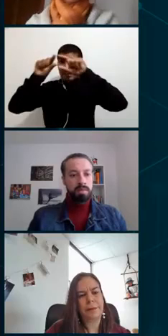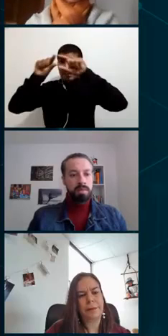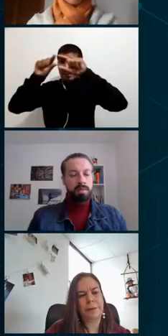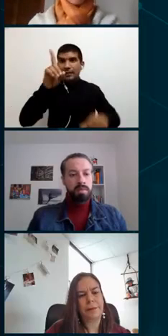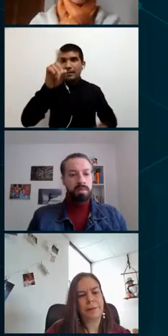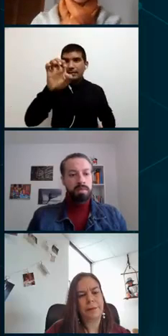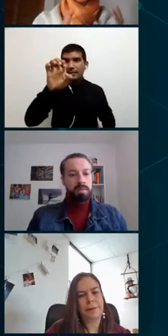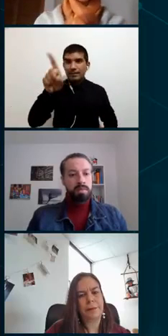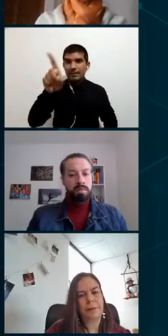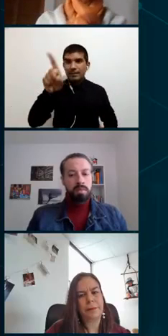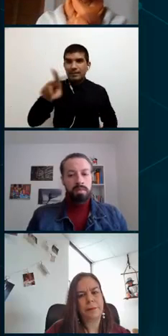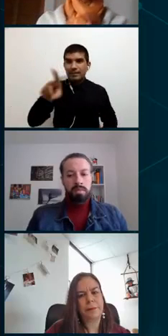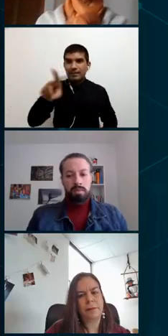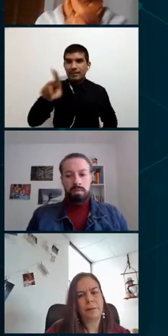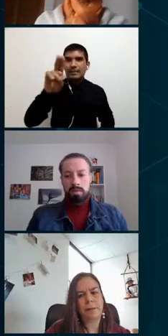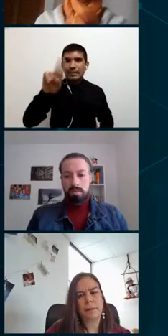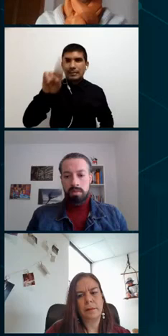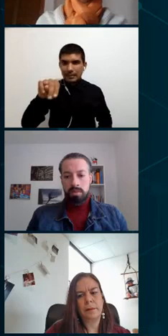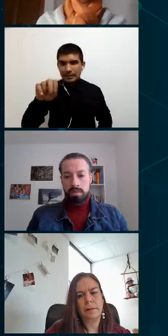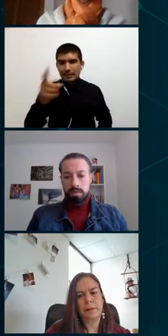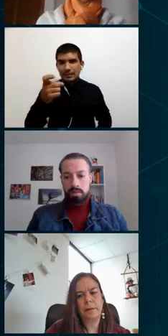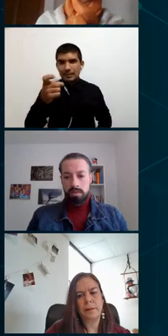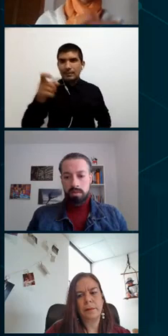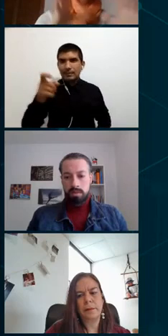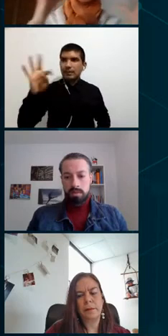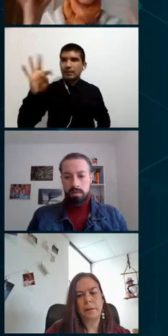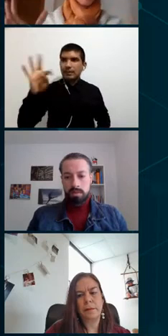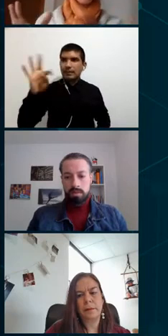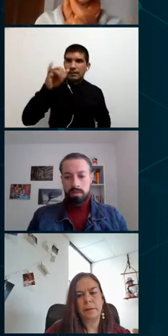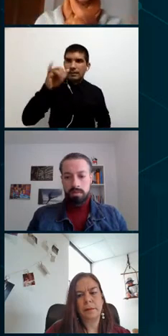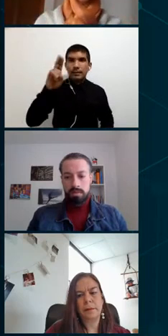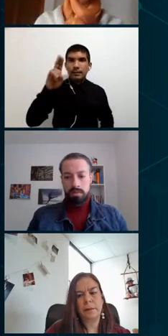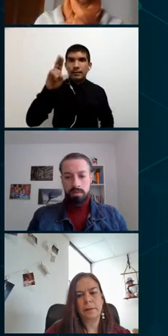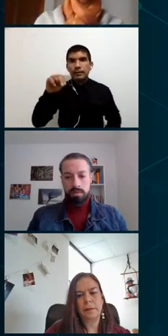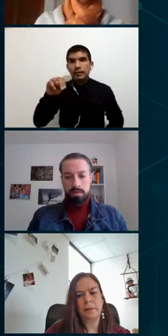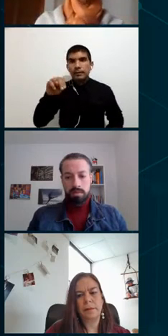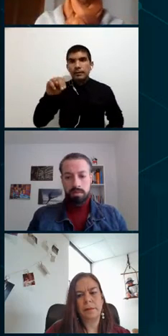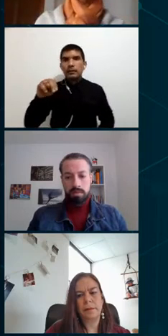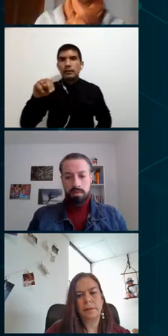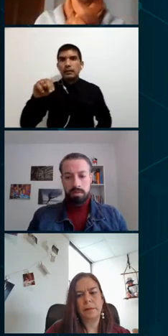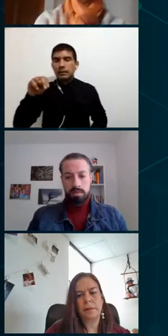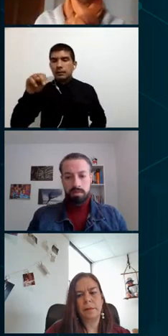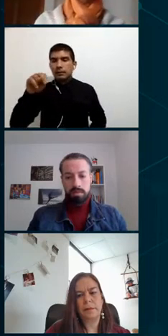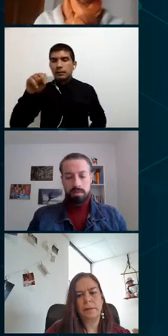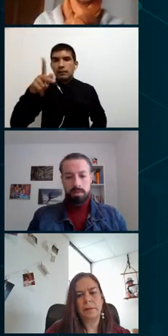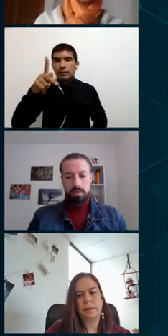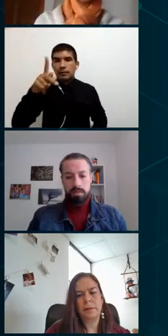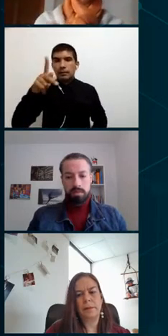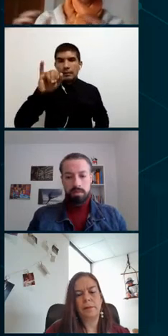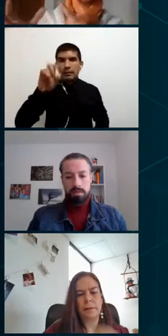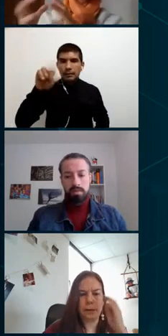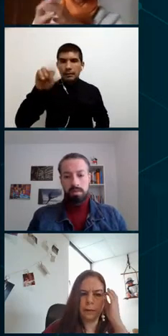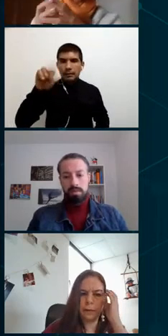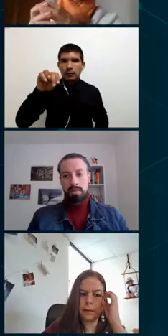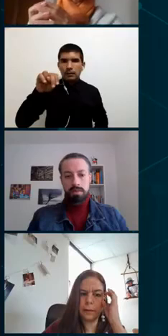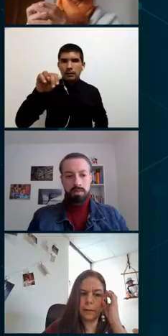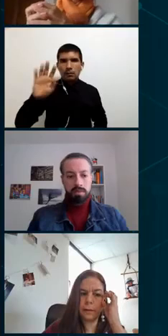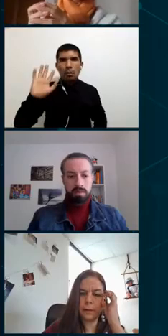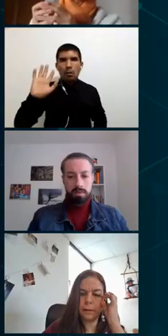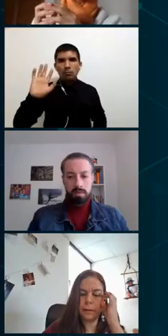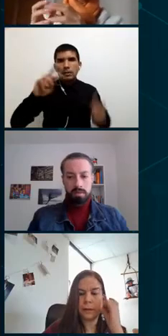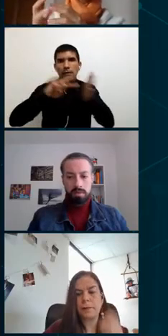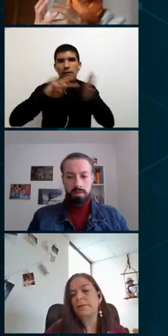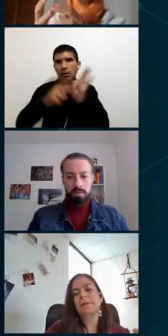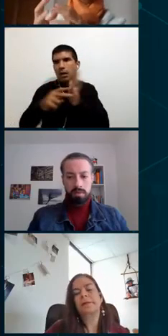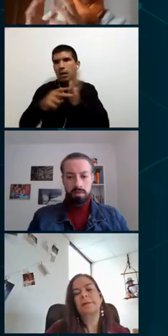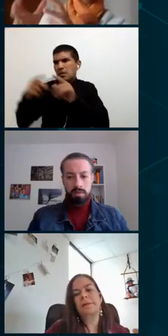y la convergencia. Acordémonos que divergencia es la diferencia de opiniones, de criterios, de ideas. La convergencia